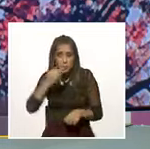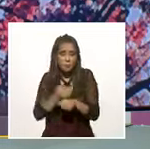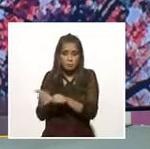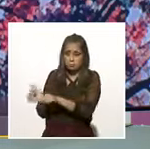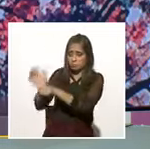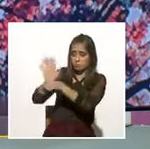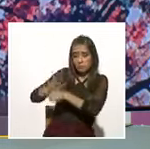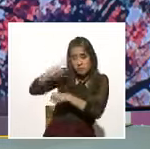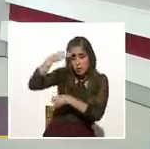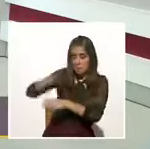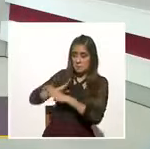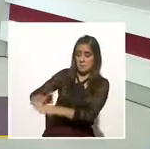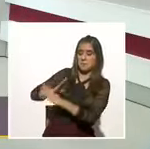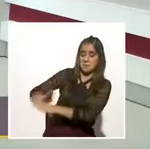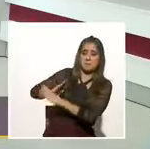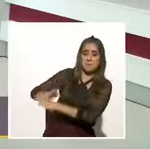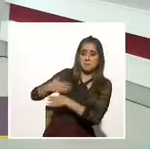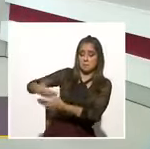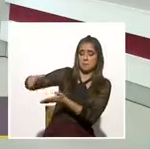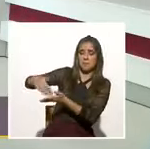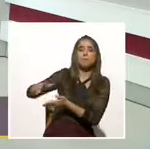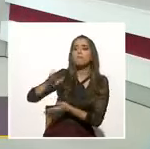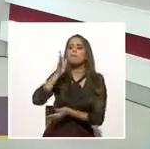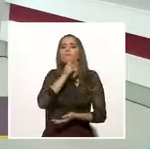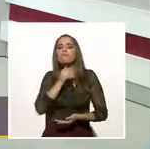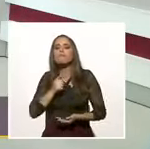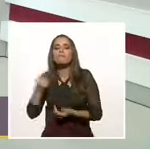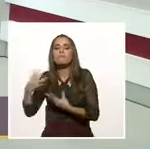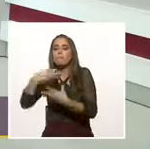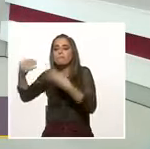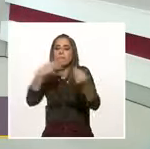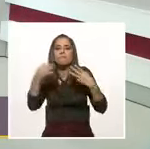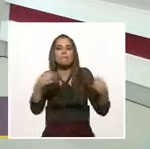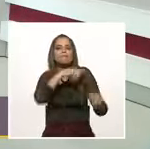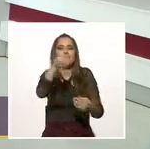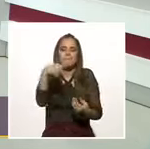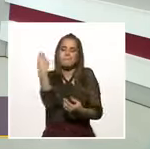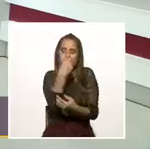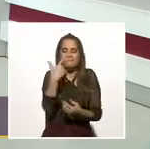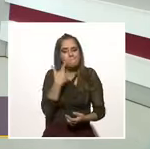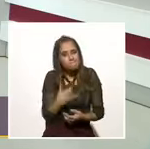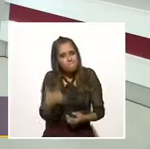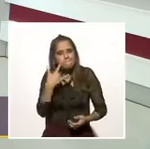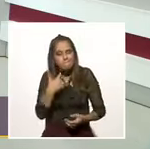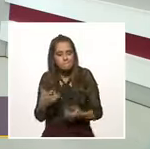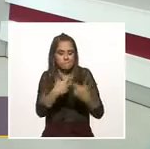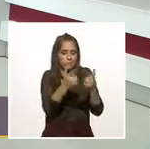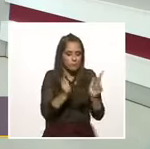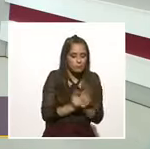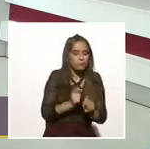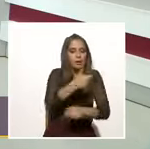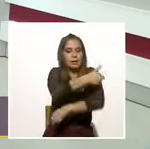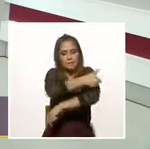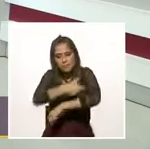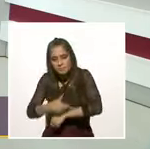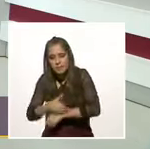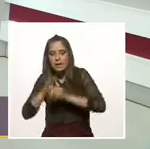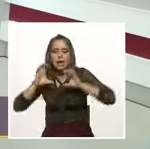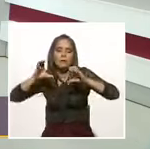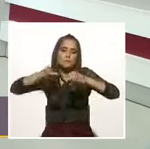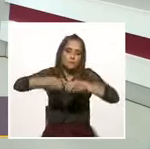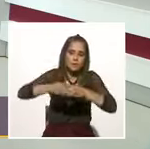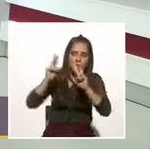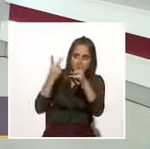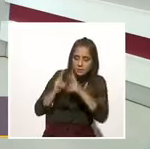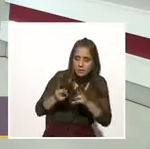en qué fortalezas nos podemos apoyar para generar una resiliencia personal, grupal, familiar, comunitaria